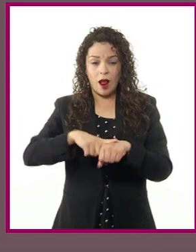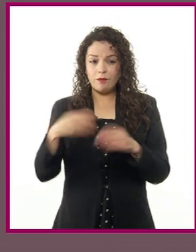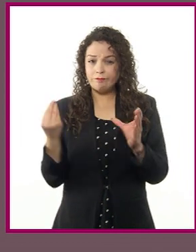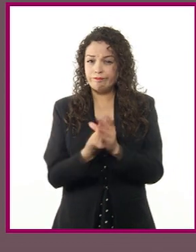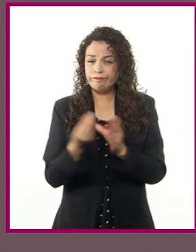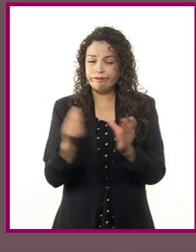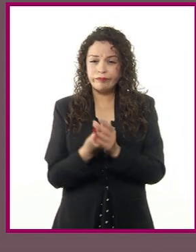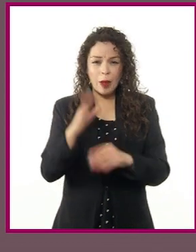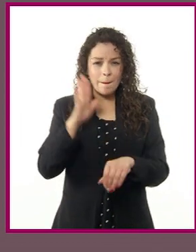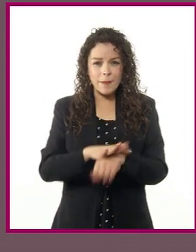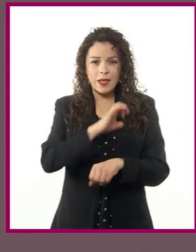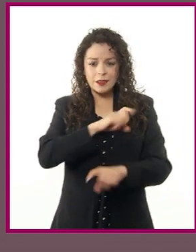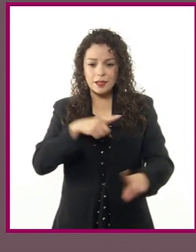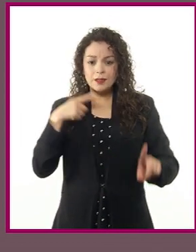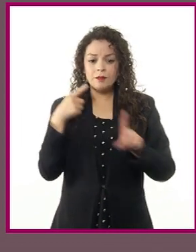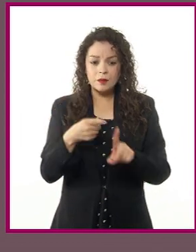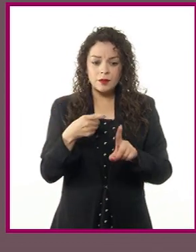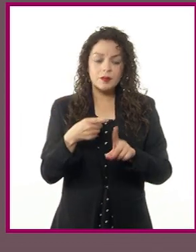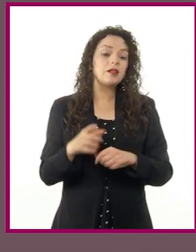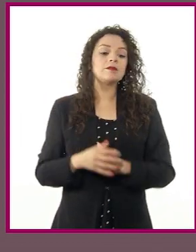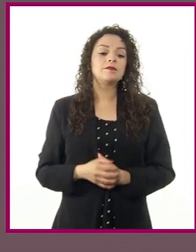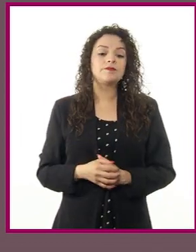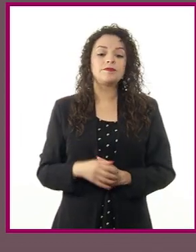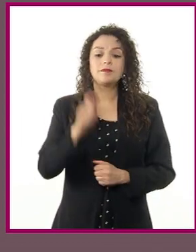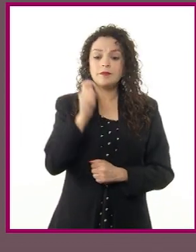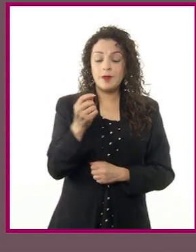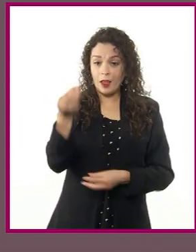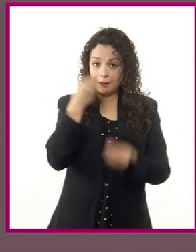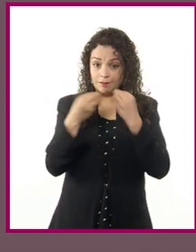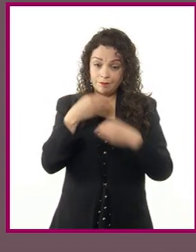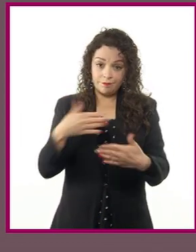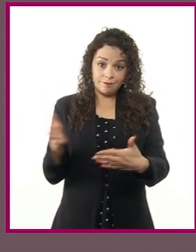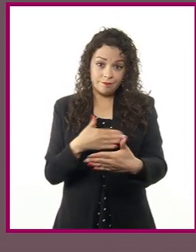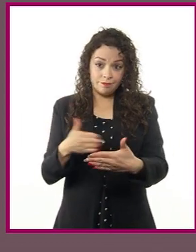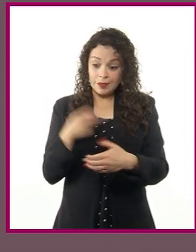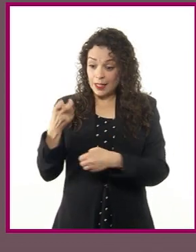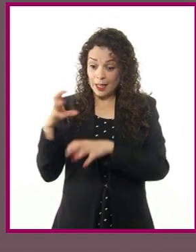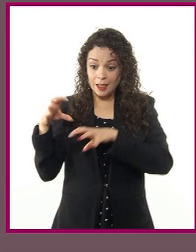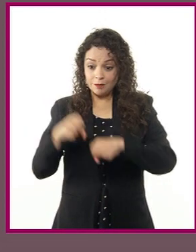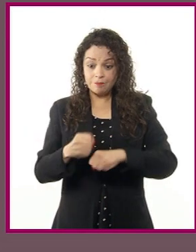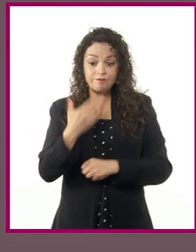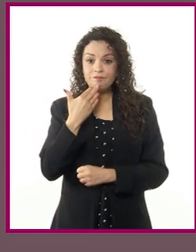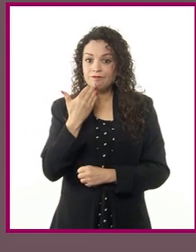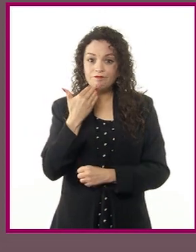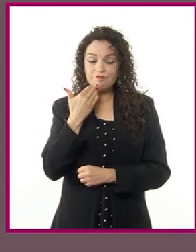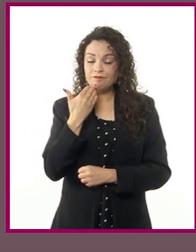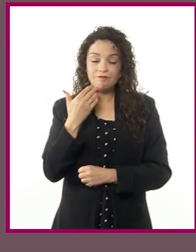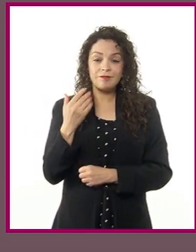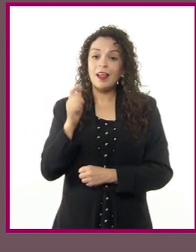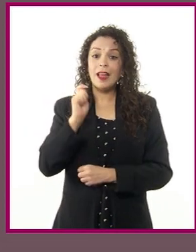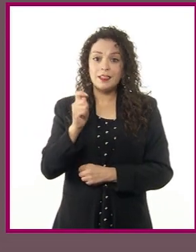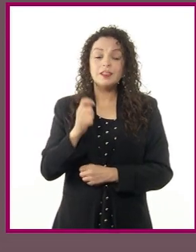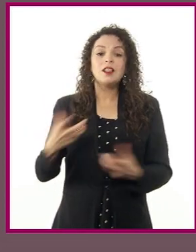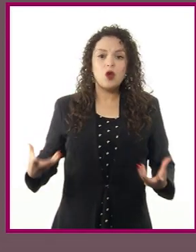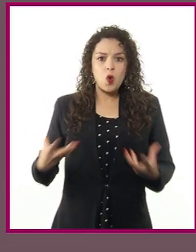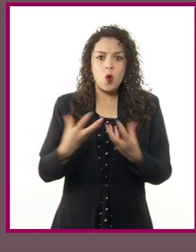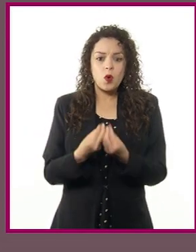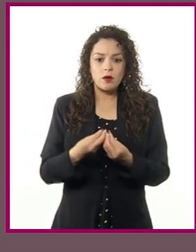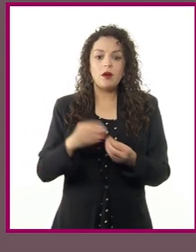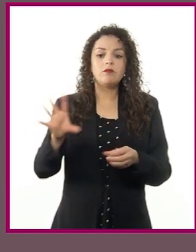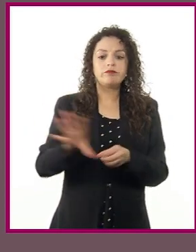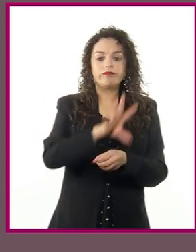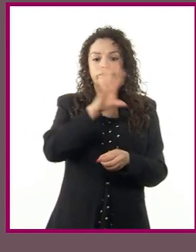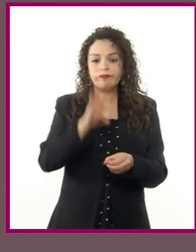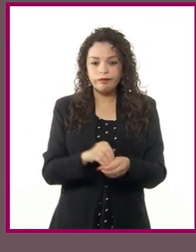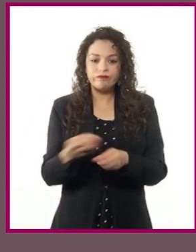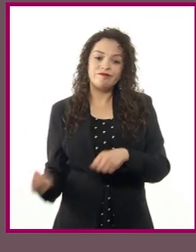se refiere a las cocinas. En esta materia alimenticia no hubo conquista, sino unión, matrimonio, suma y